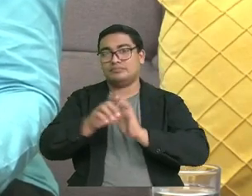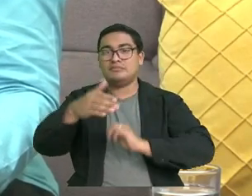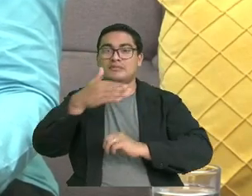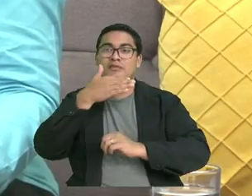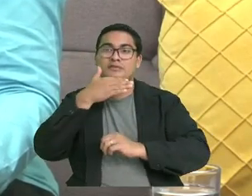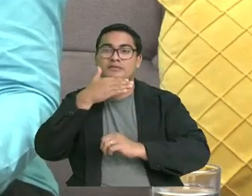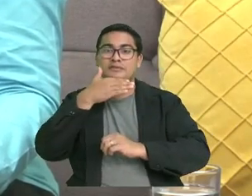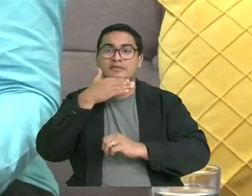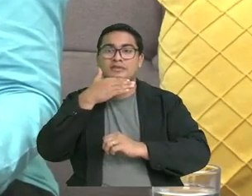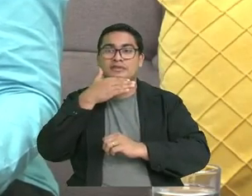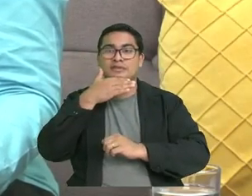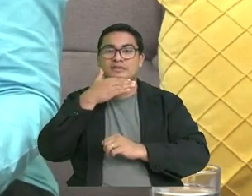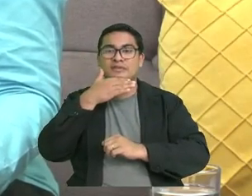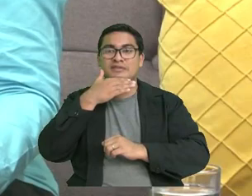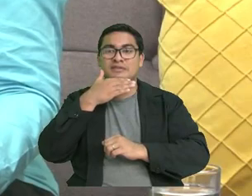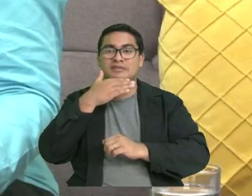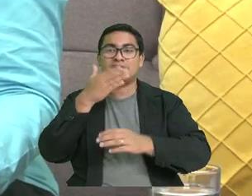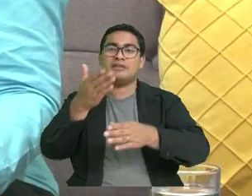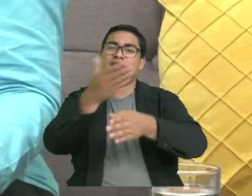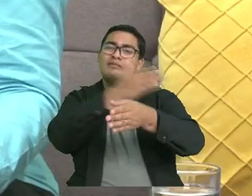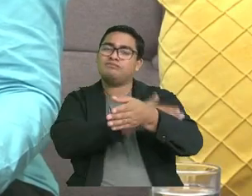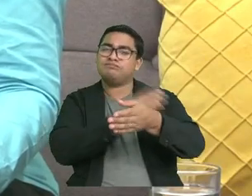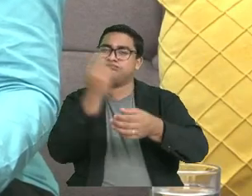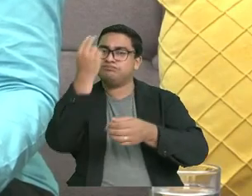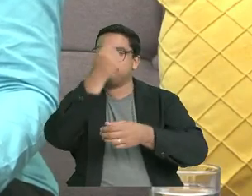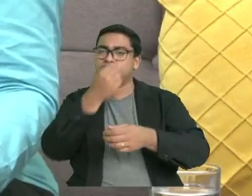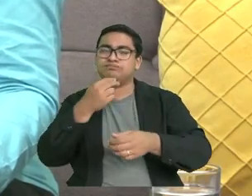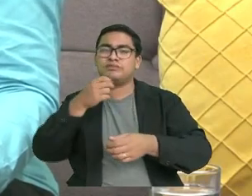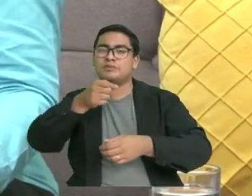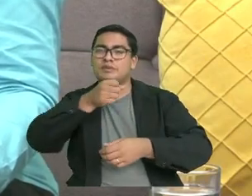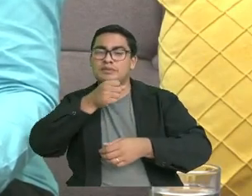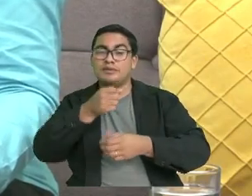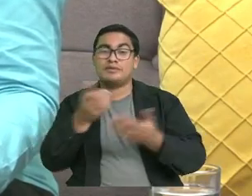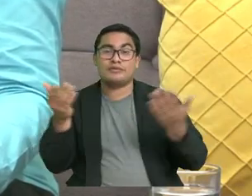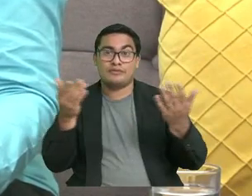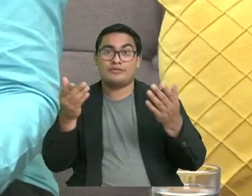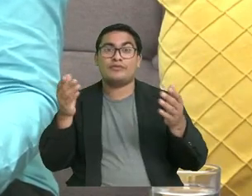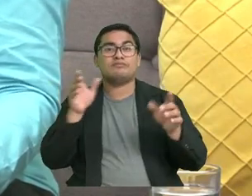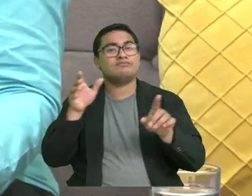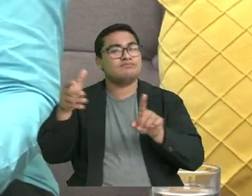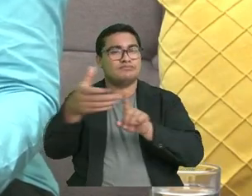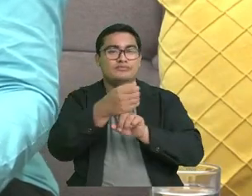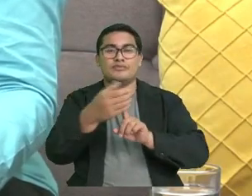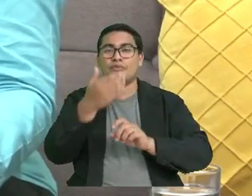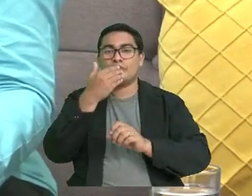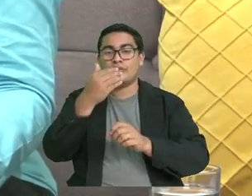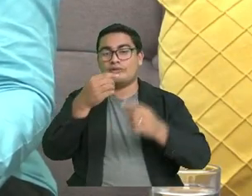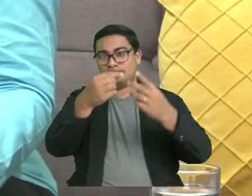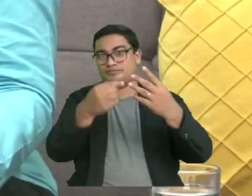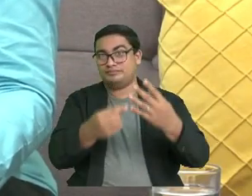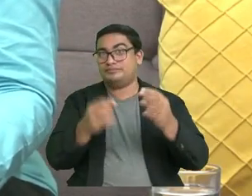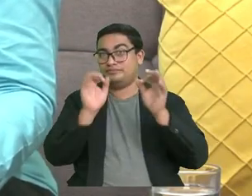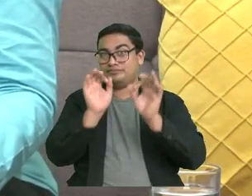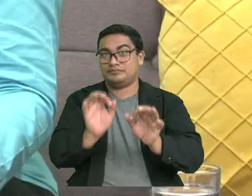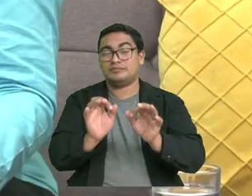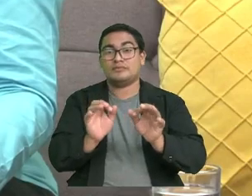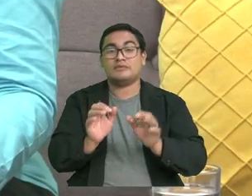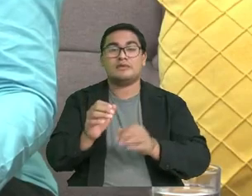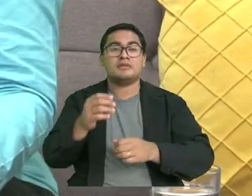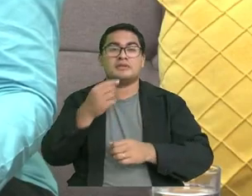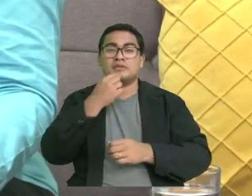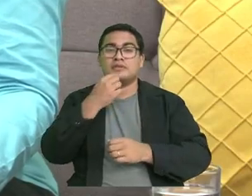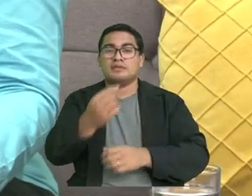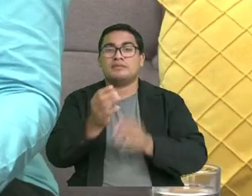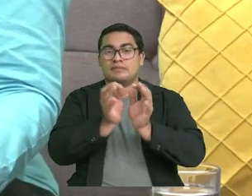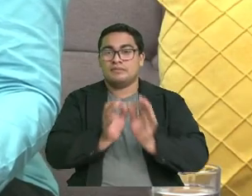abordar en una entrevista los alcances que tiene. Claro. Y en este sentido, pues nos parece